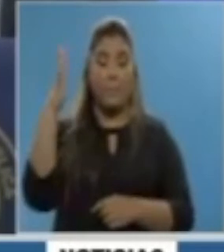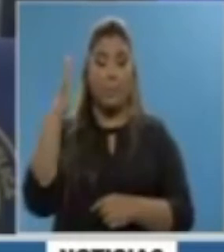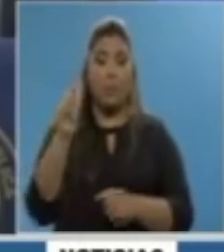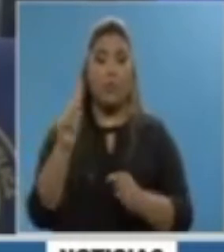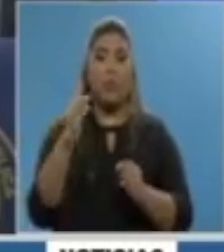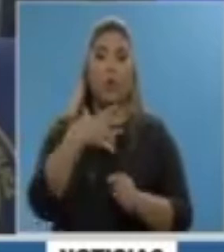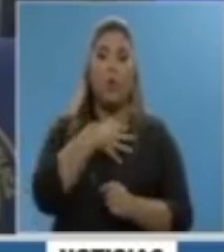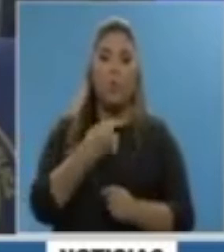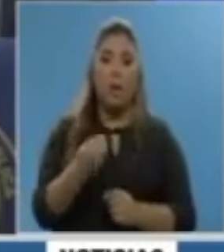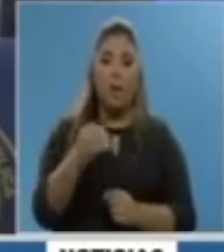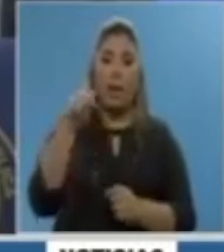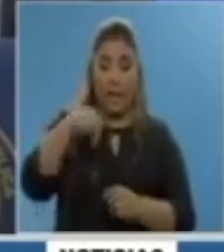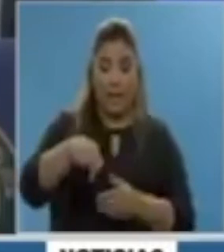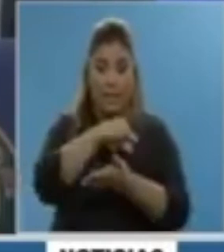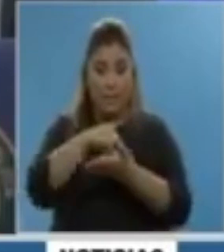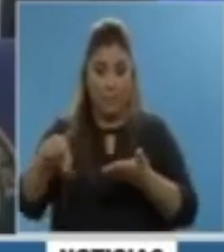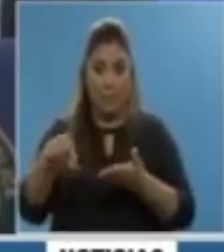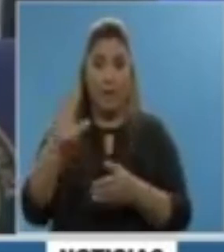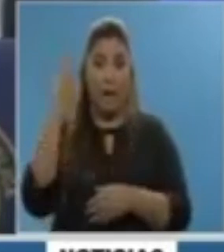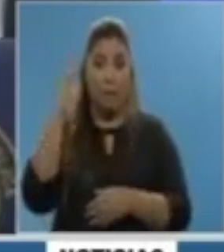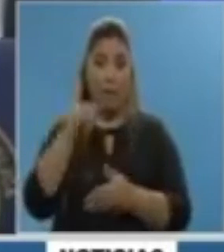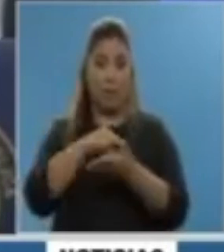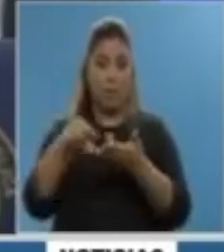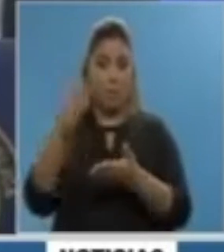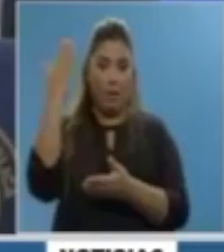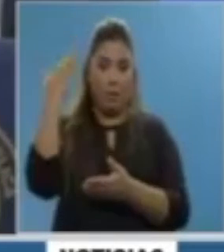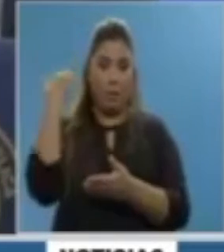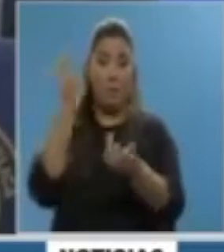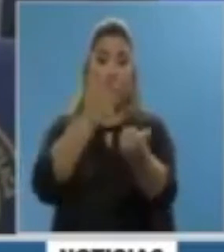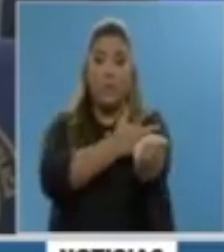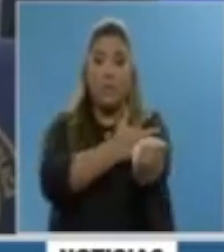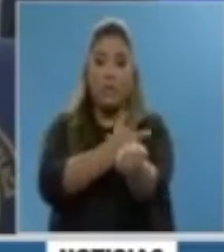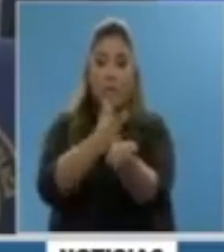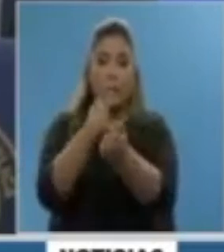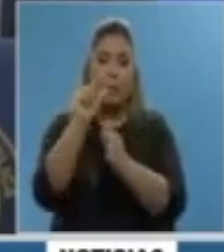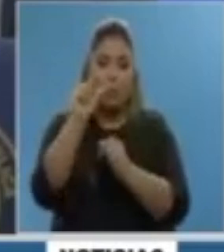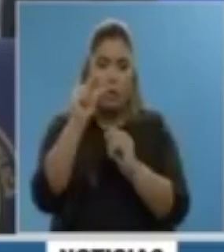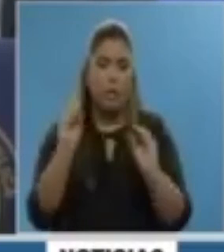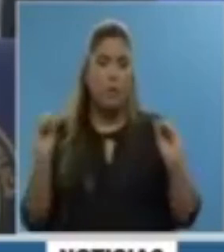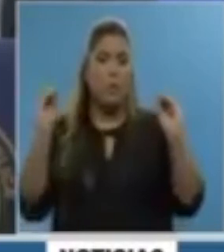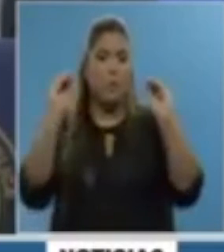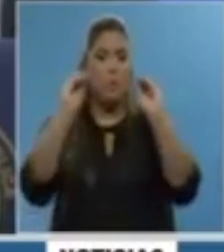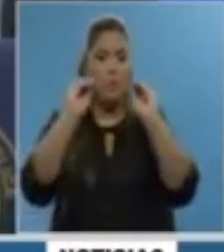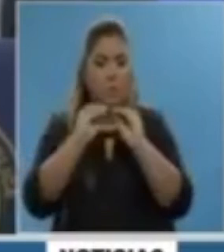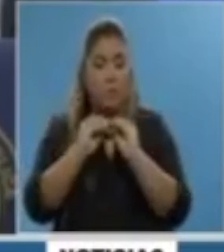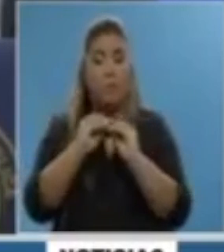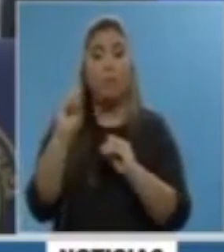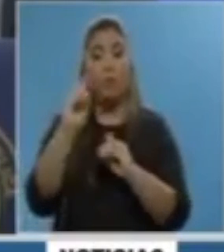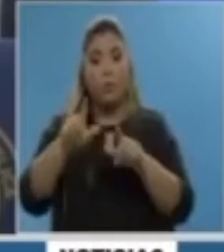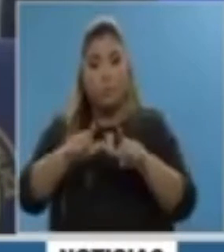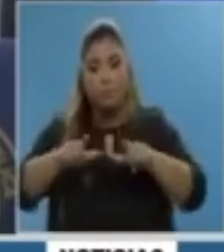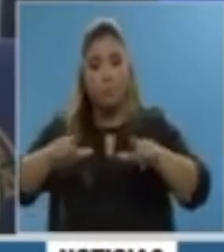las blancas, que son las de esta semana. En Chiriquí hubo un pequeño aumento, sin embargo se mantiene todavía en la zona